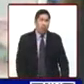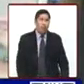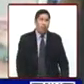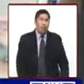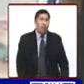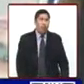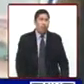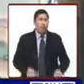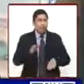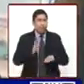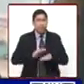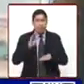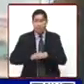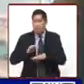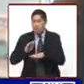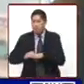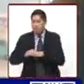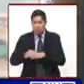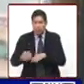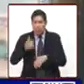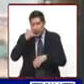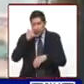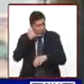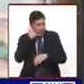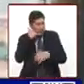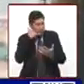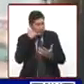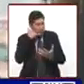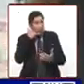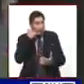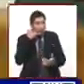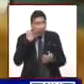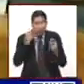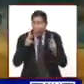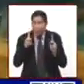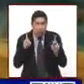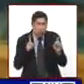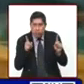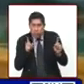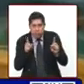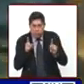Se activa la alerta naranja, puesto que en frontera salta en el sistema.